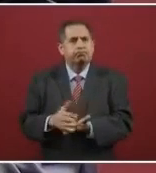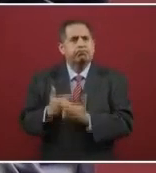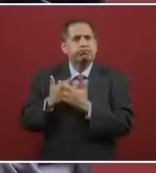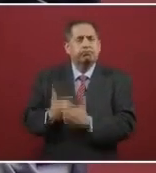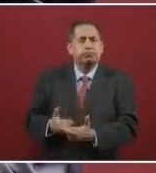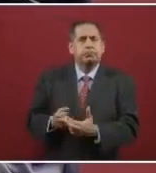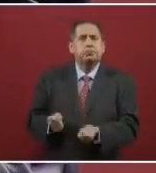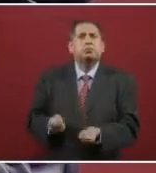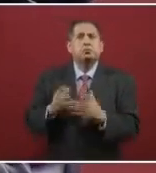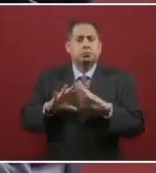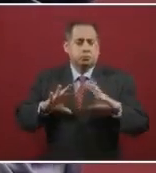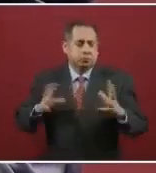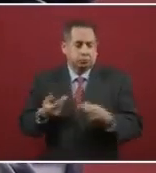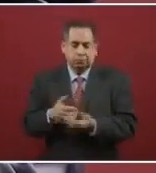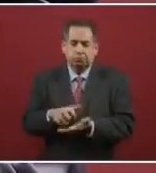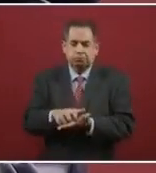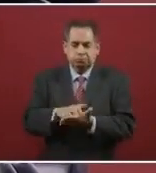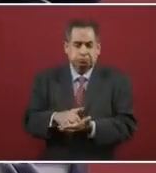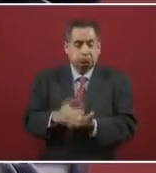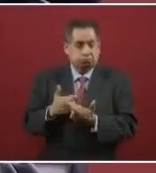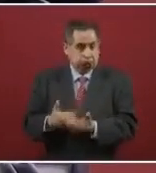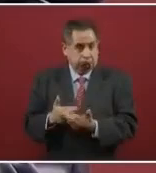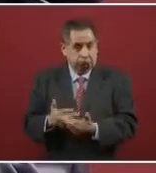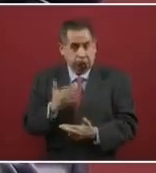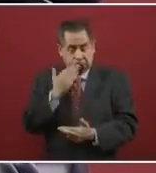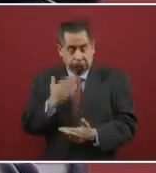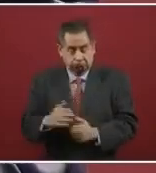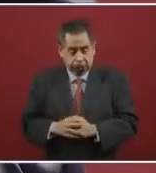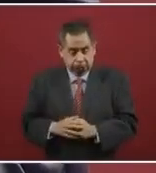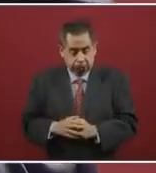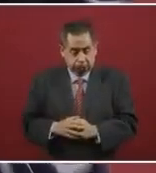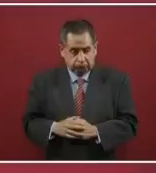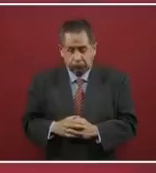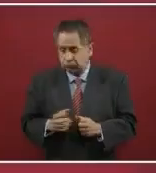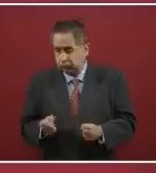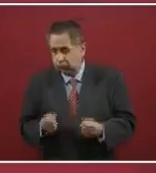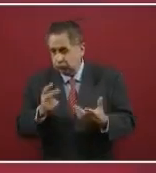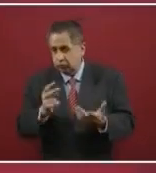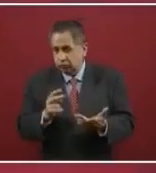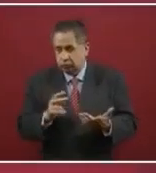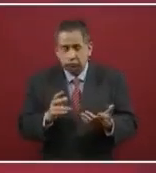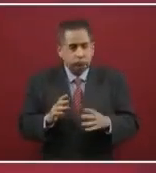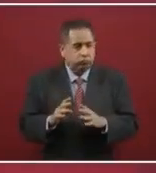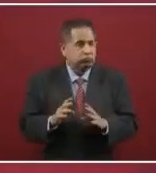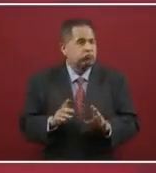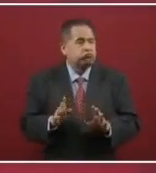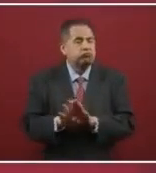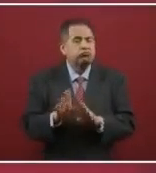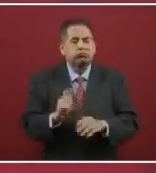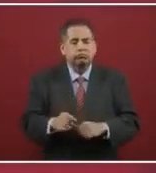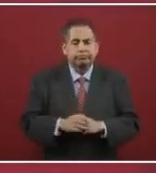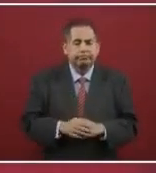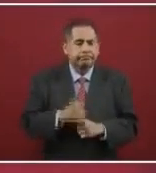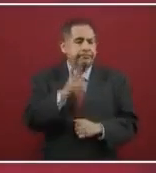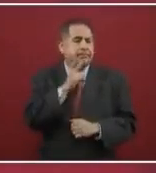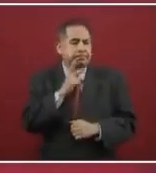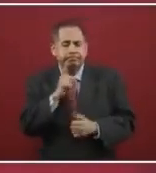hasta ahora a precio de